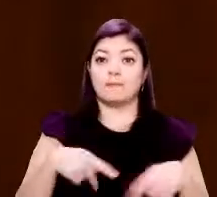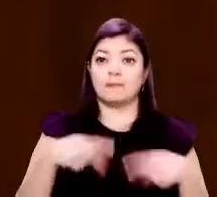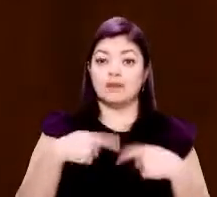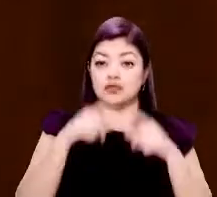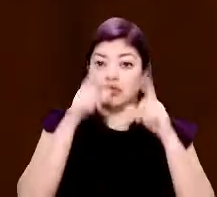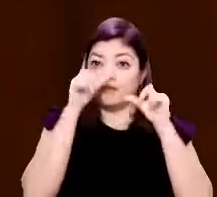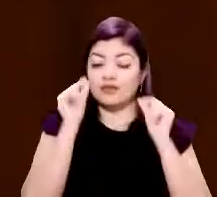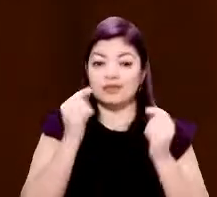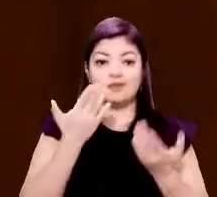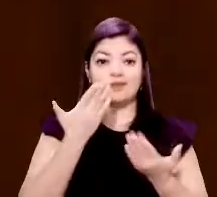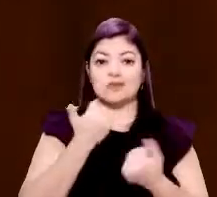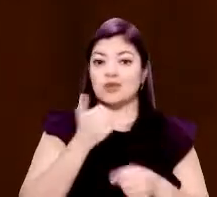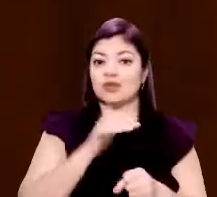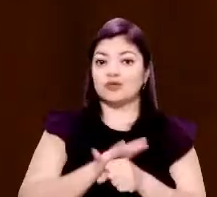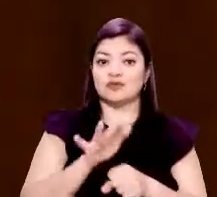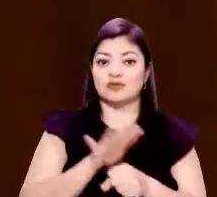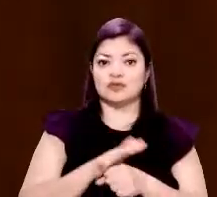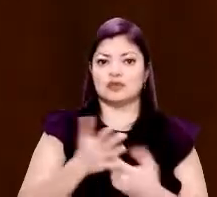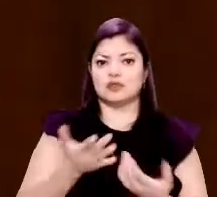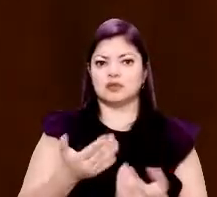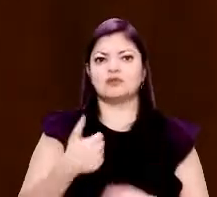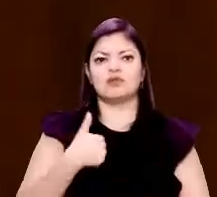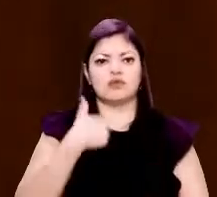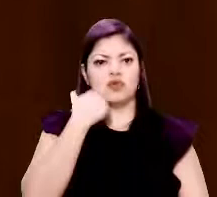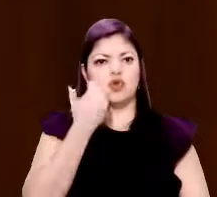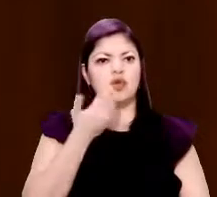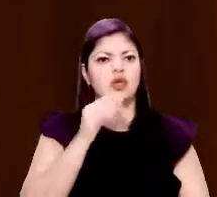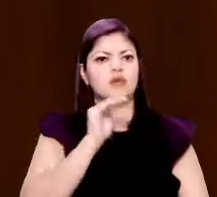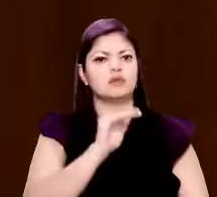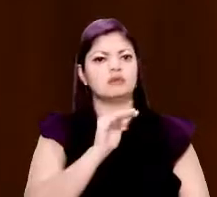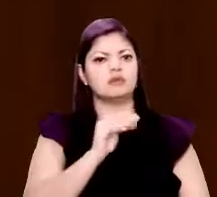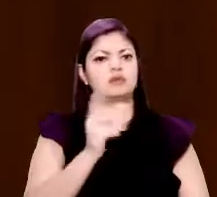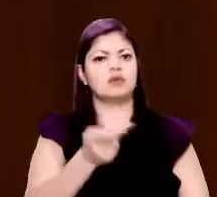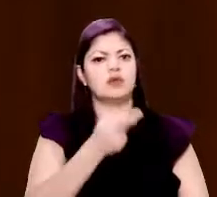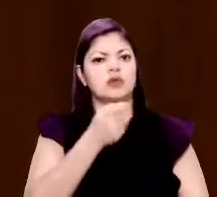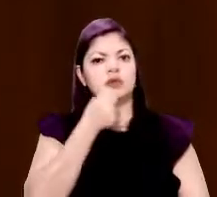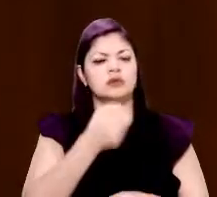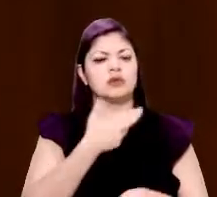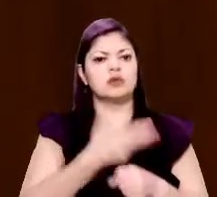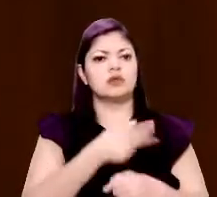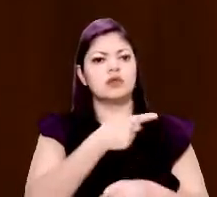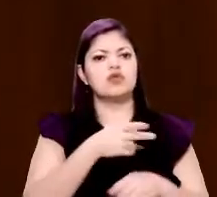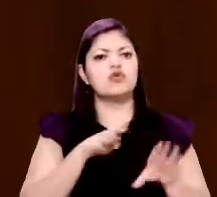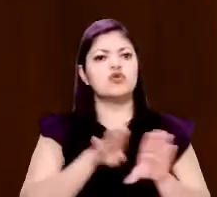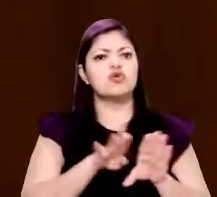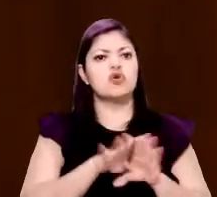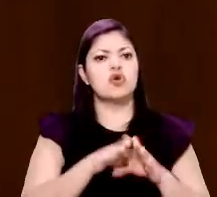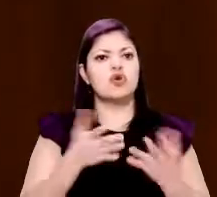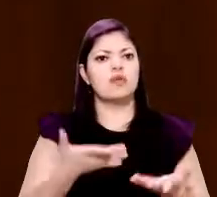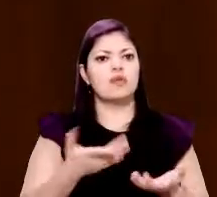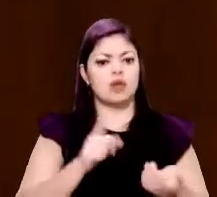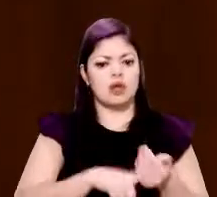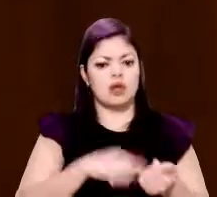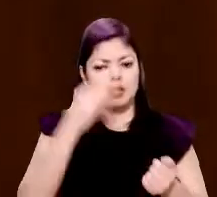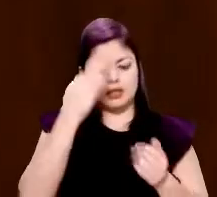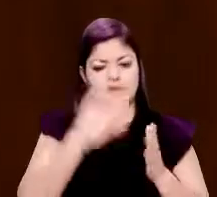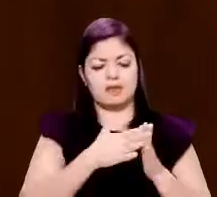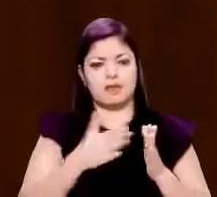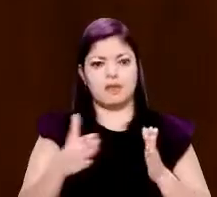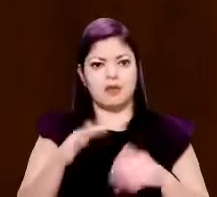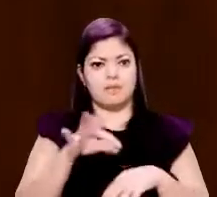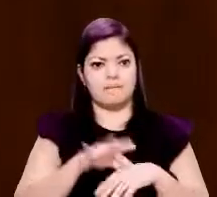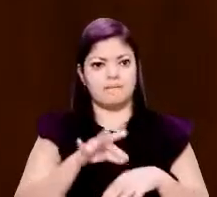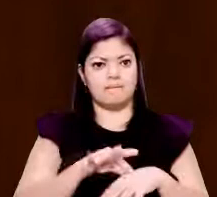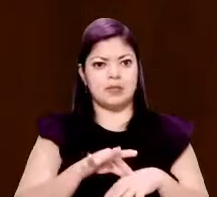pregunto, secretario, ¿cómo se acercan los servicios de salud a través de las jornadas médicas? ¿Con